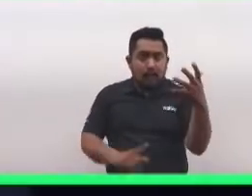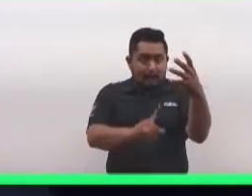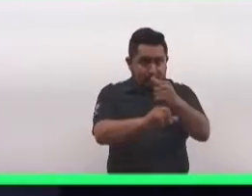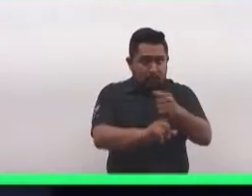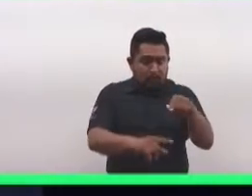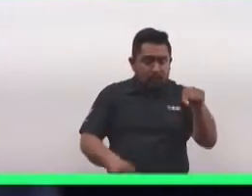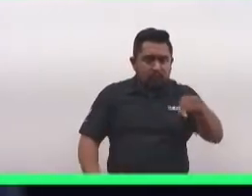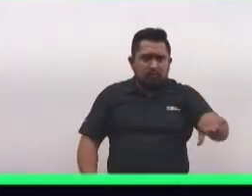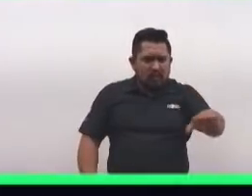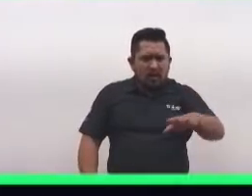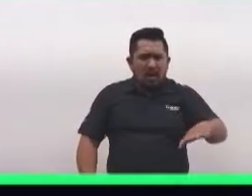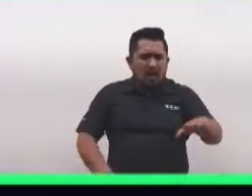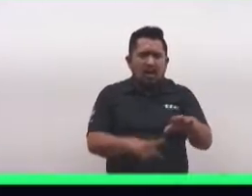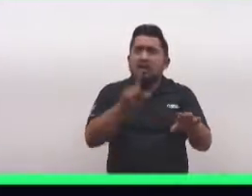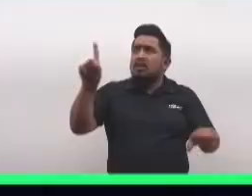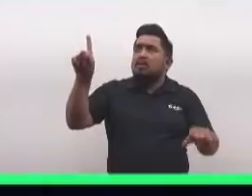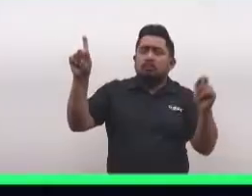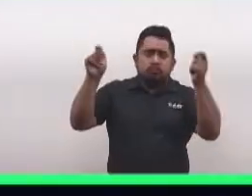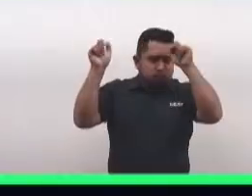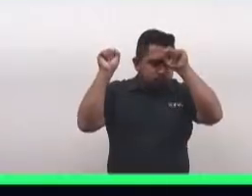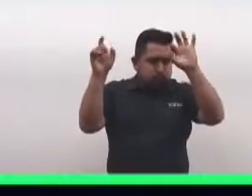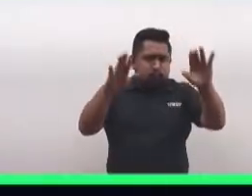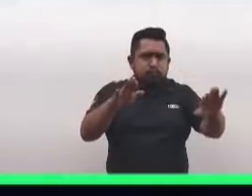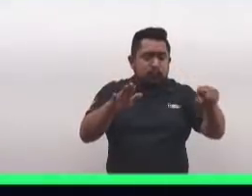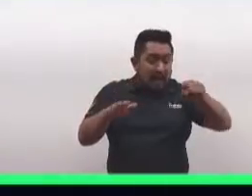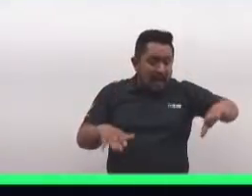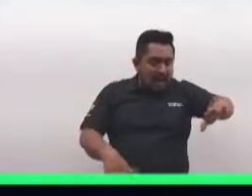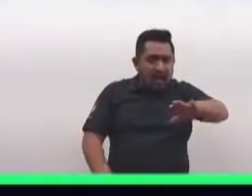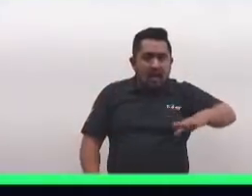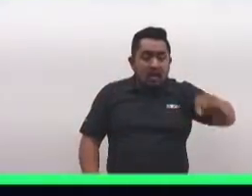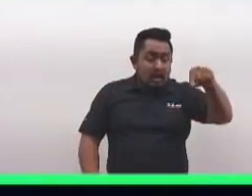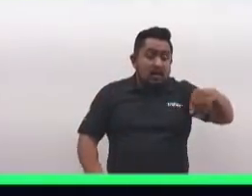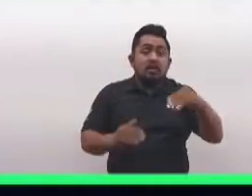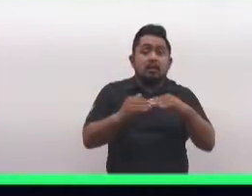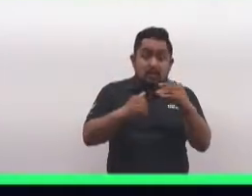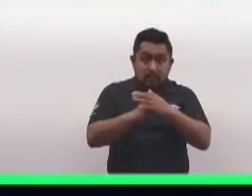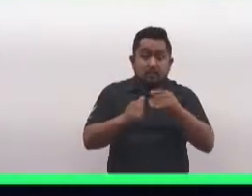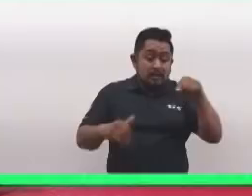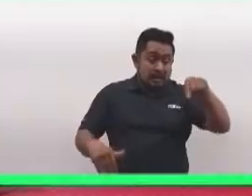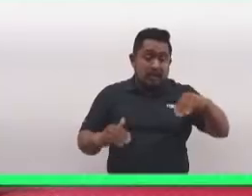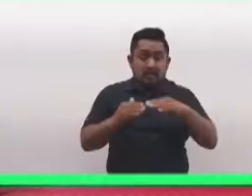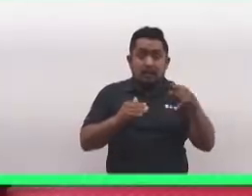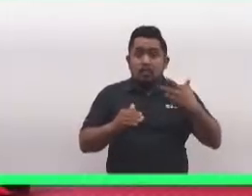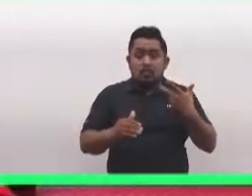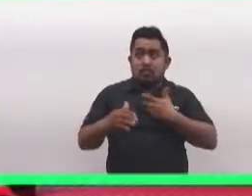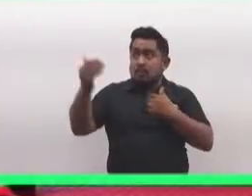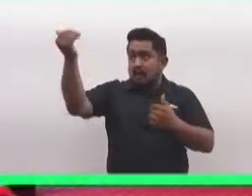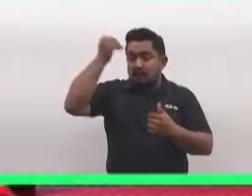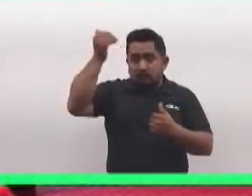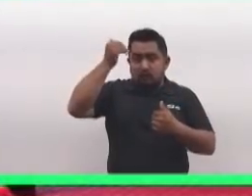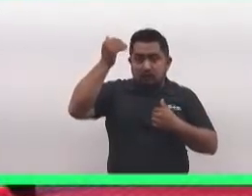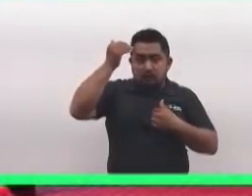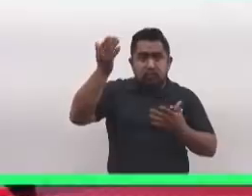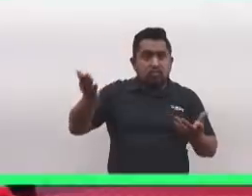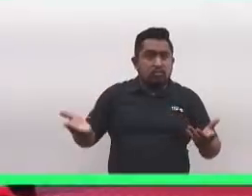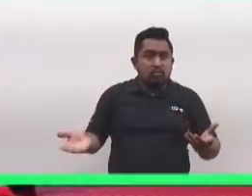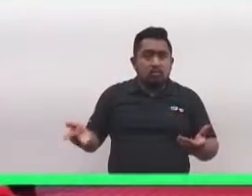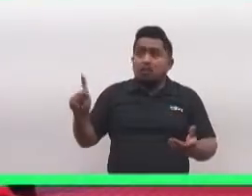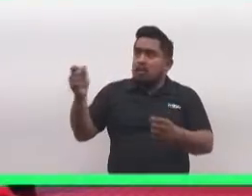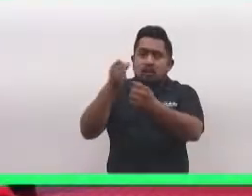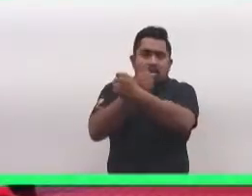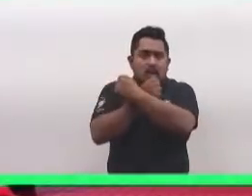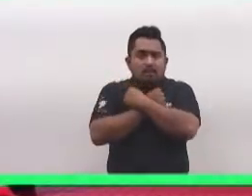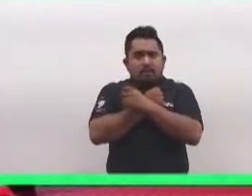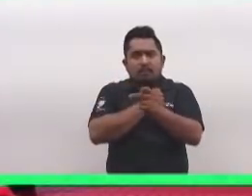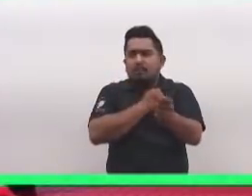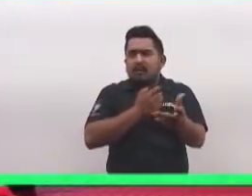que es en el desierto donde dios muestra su gloria pero en el desierto también en donde dios nos corrige pero porque nos corrige porque nos ama